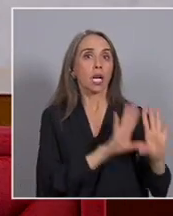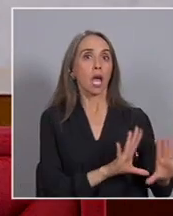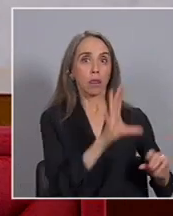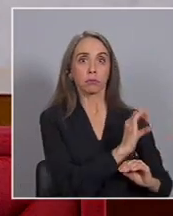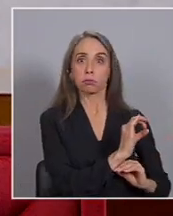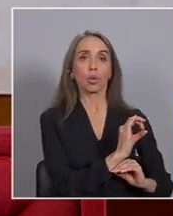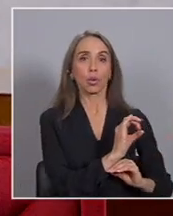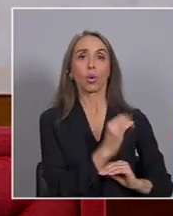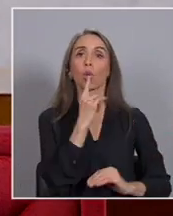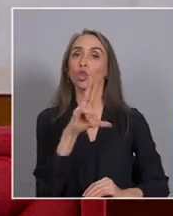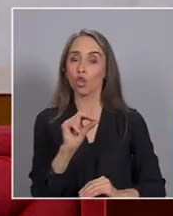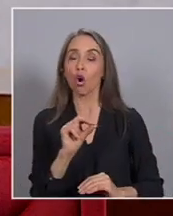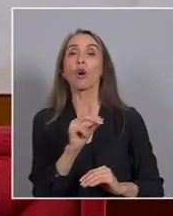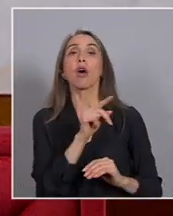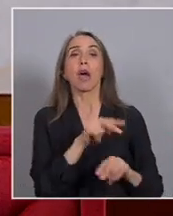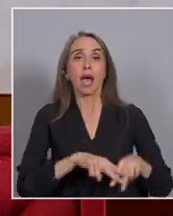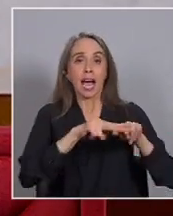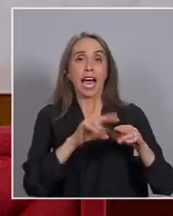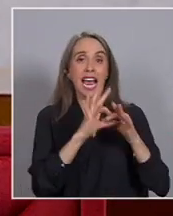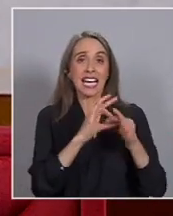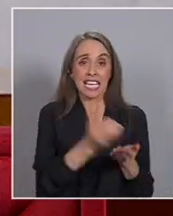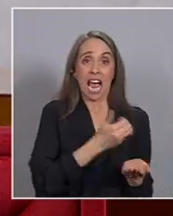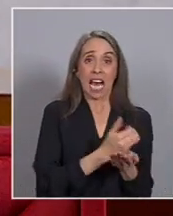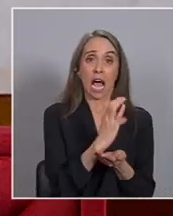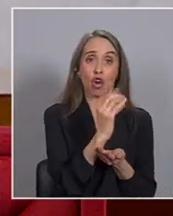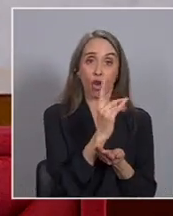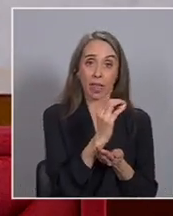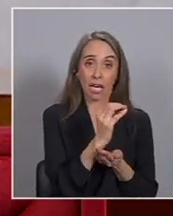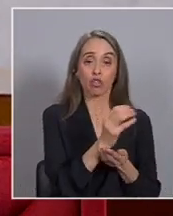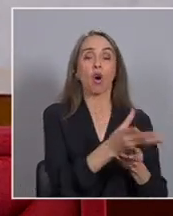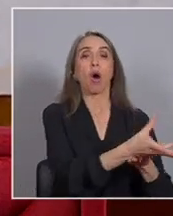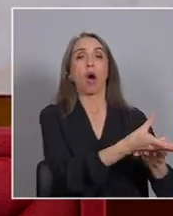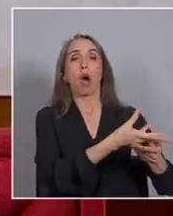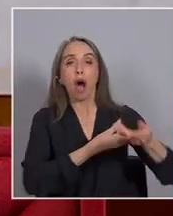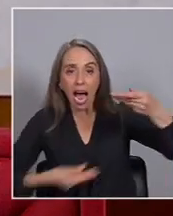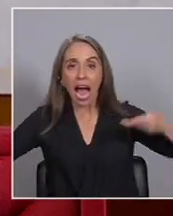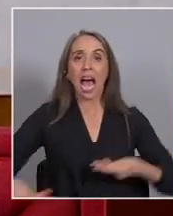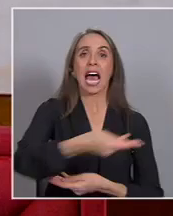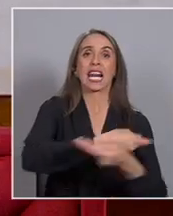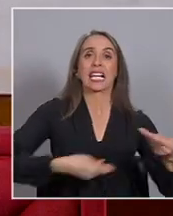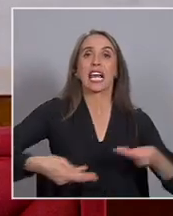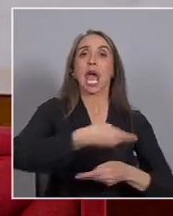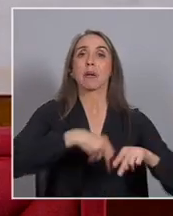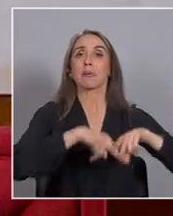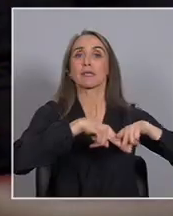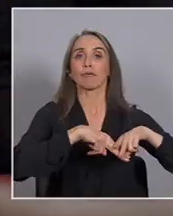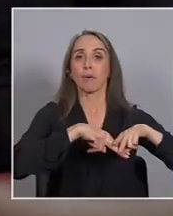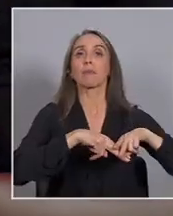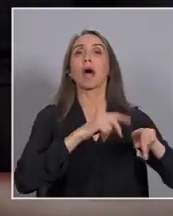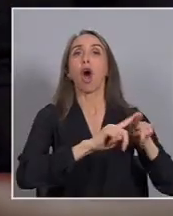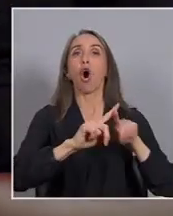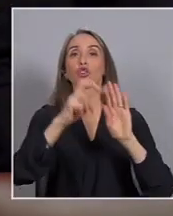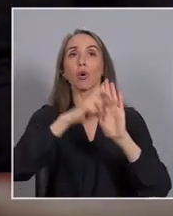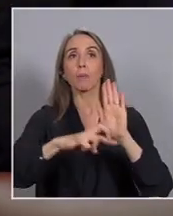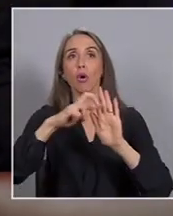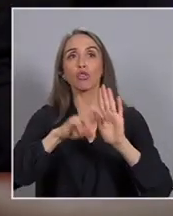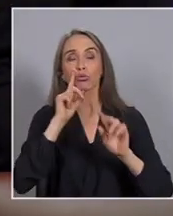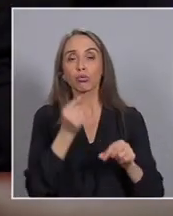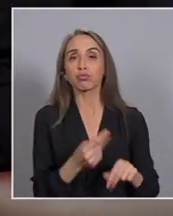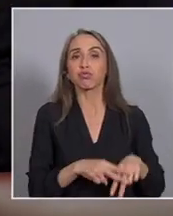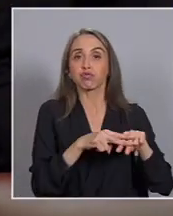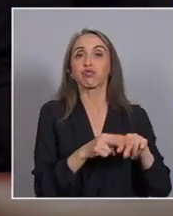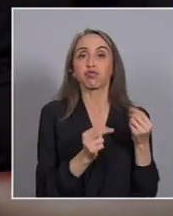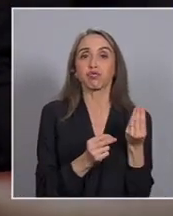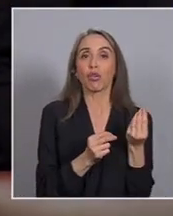no, reinvertamos en la misma empresa, lo que permitirá financiar su cartera de proyectos, que además tenemos